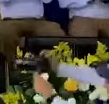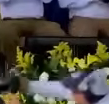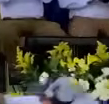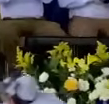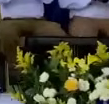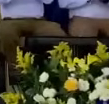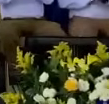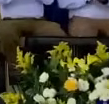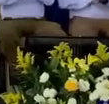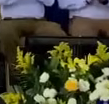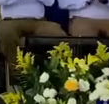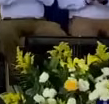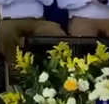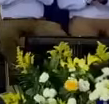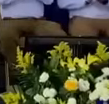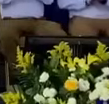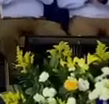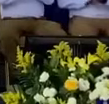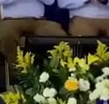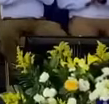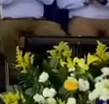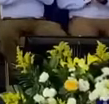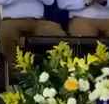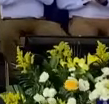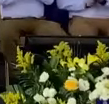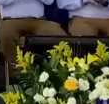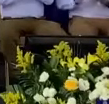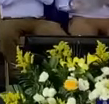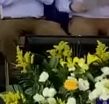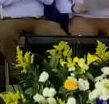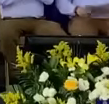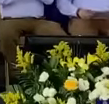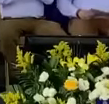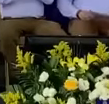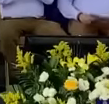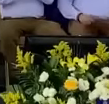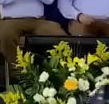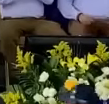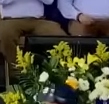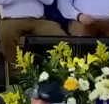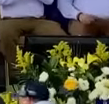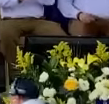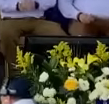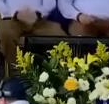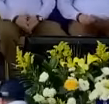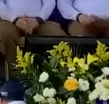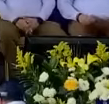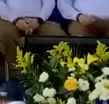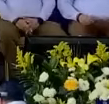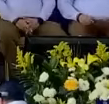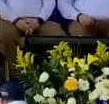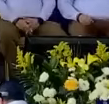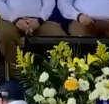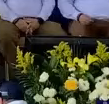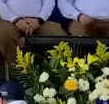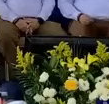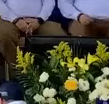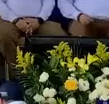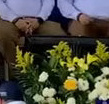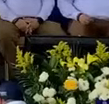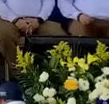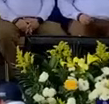quisiera hacer entrega de nuestro protocolo, que consiste en un protocolo específico